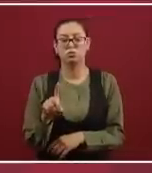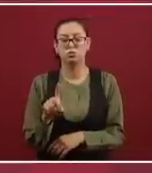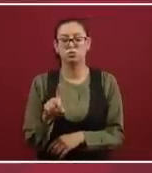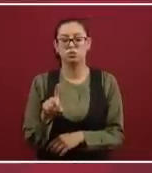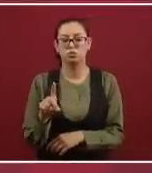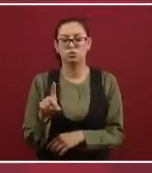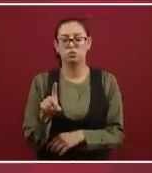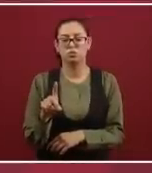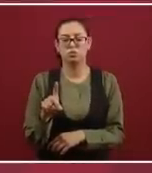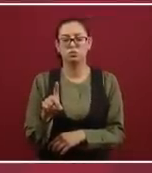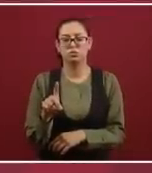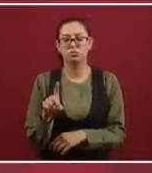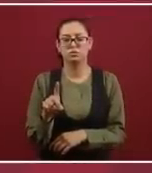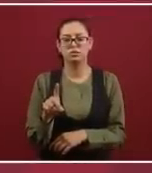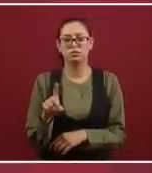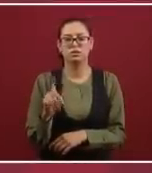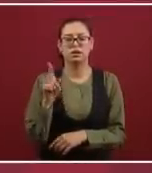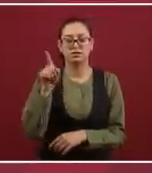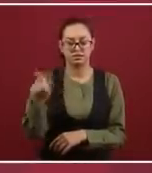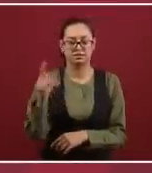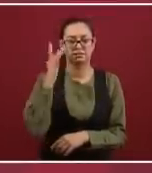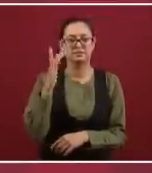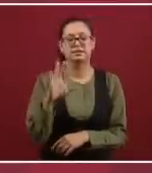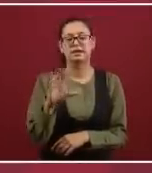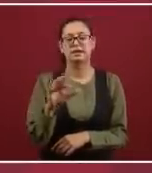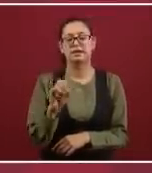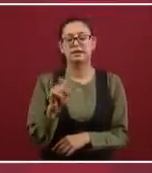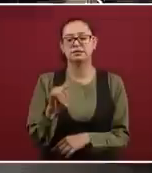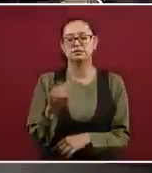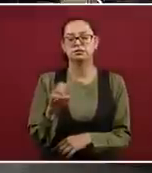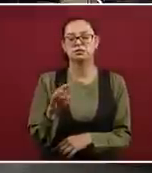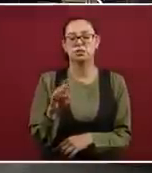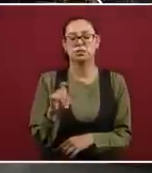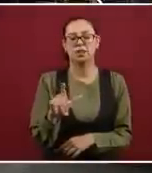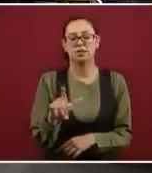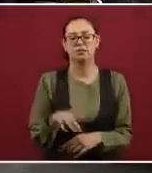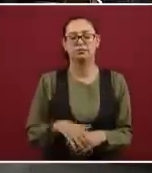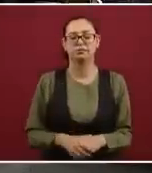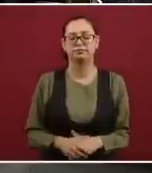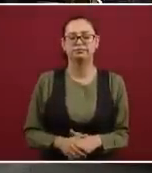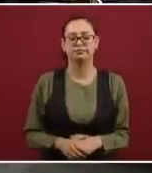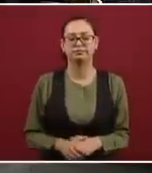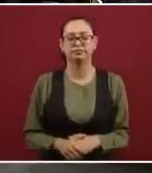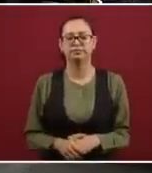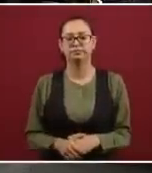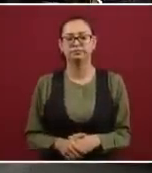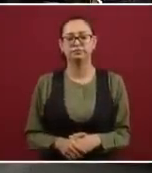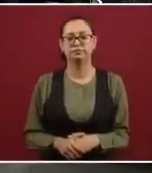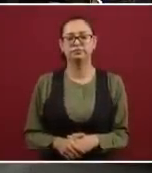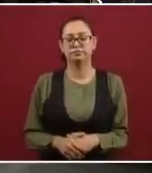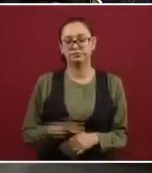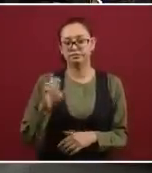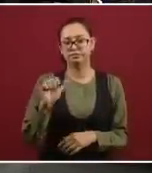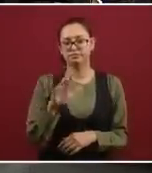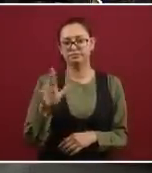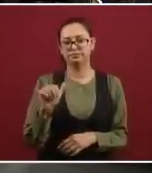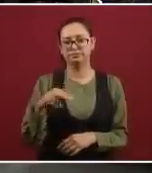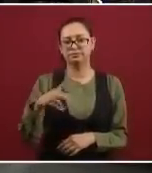vamos a estar en San Cristóbal de las Casas y en Carranza.